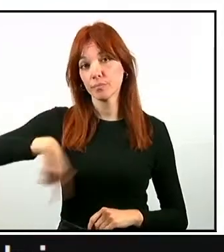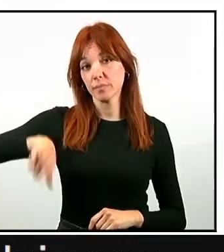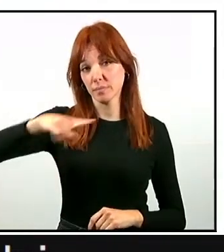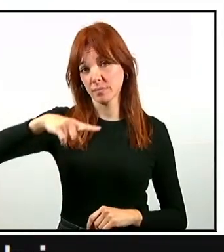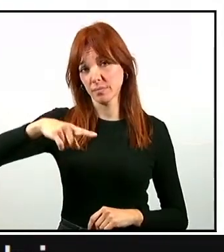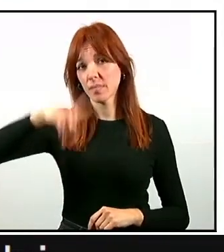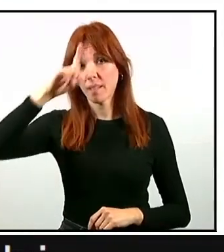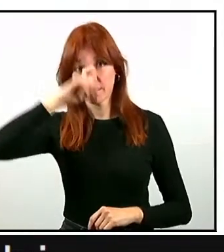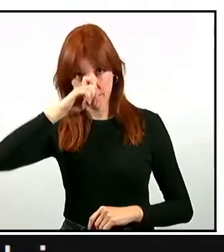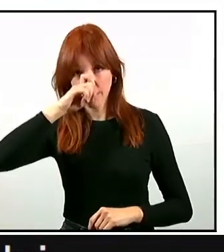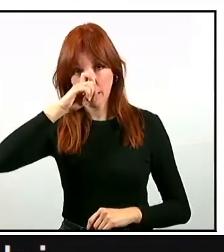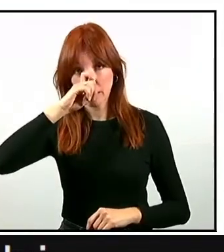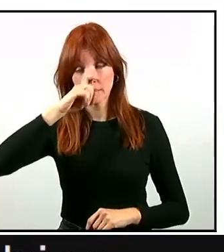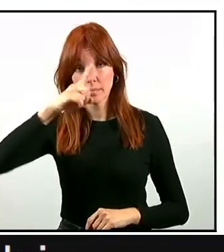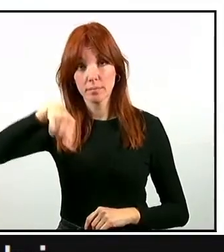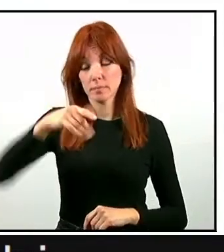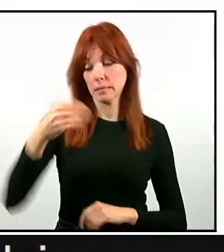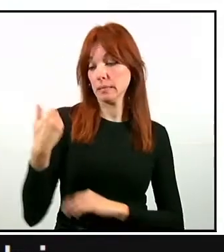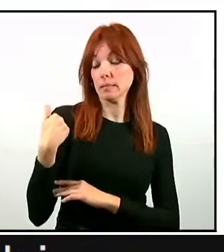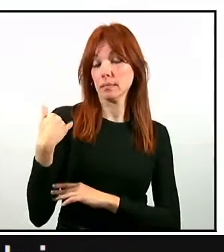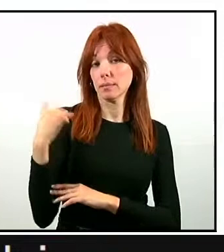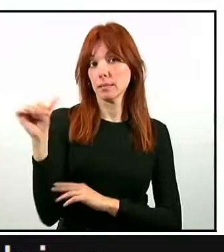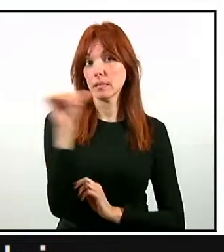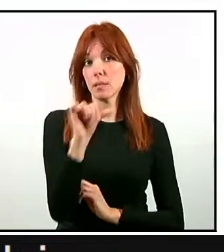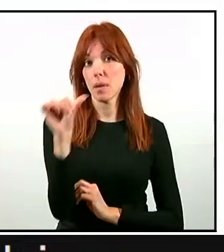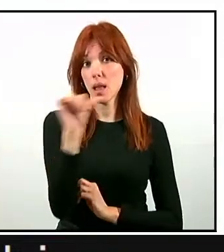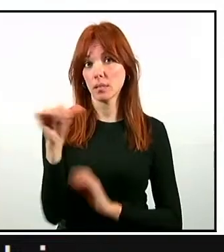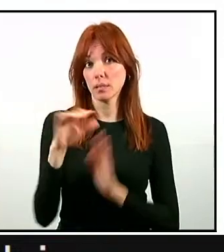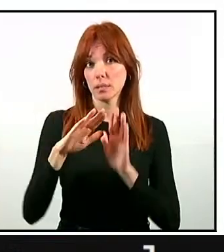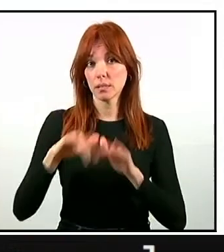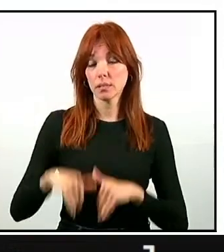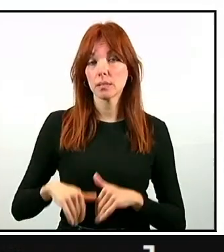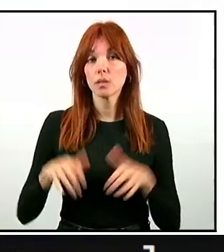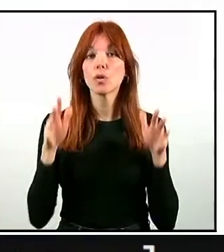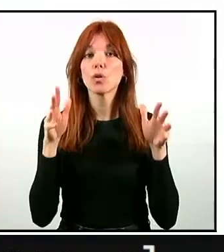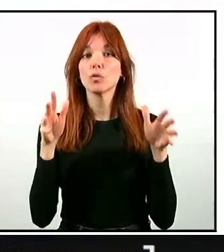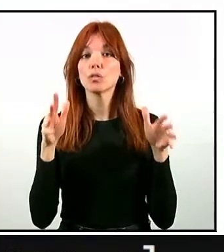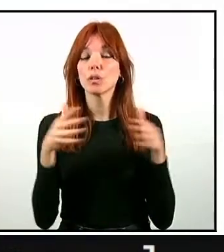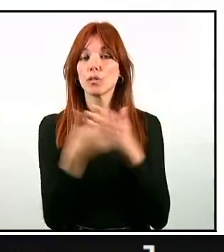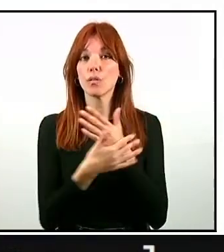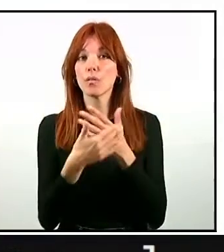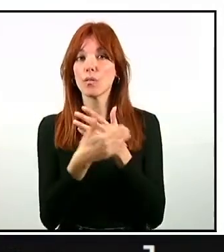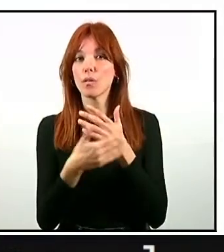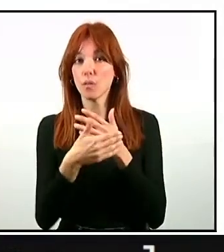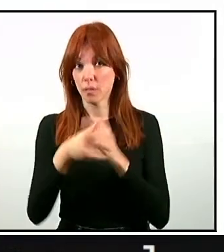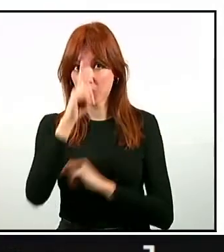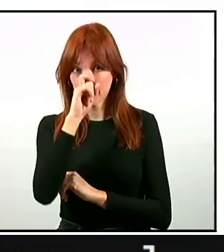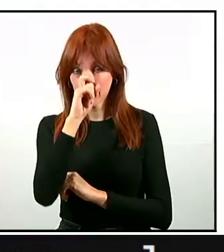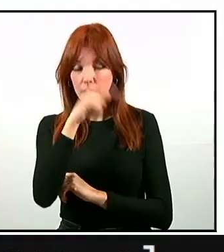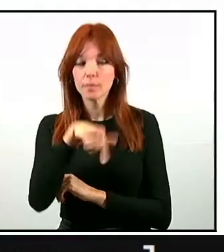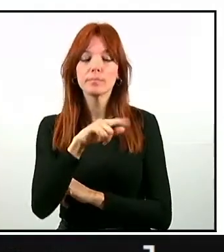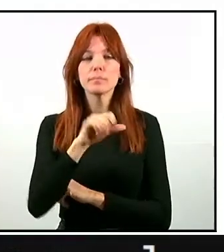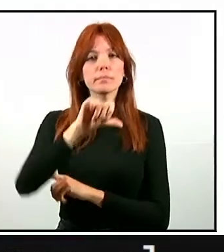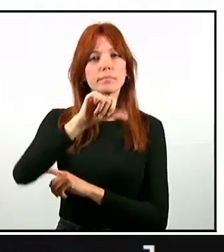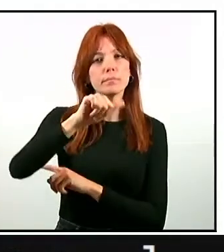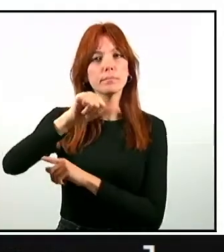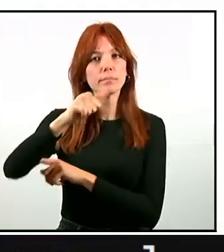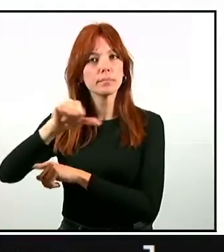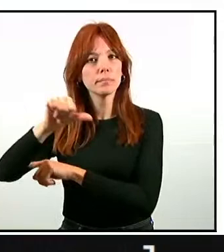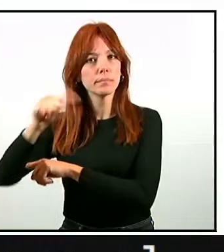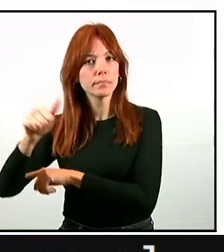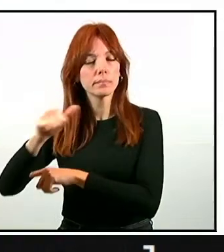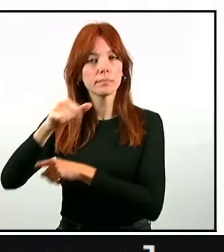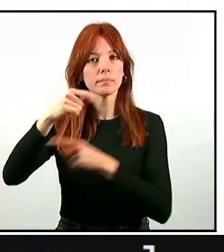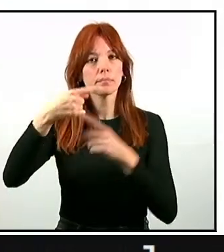bien recuerdan, durante las últimas semanas el Consejo de Gobierno ha ido aprobando